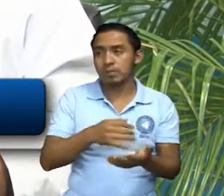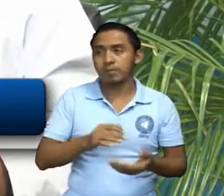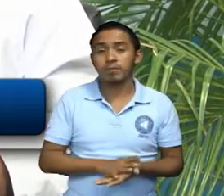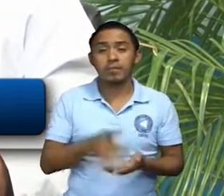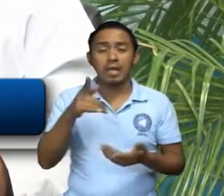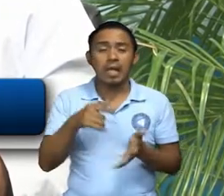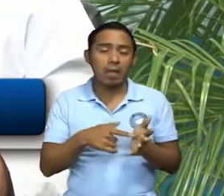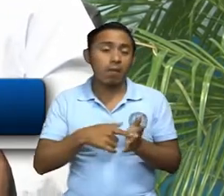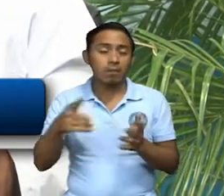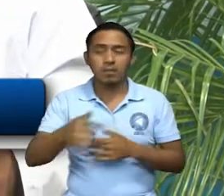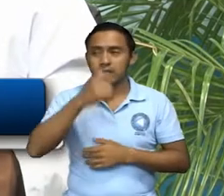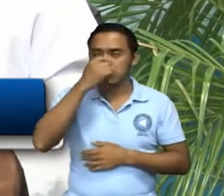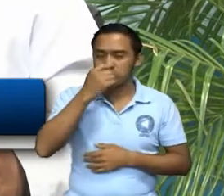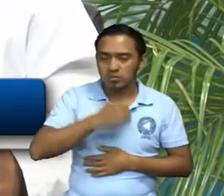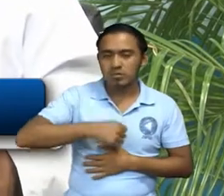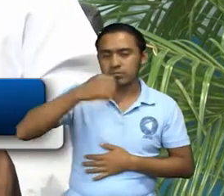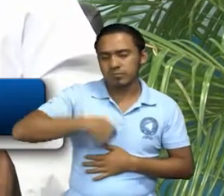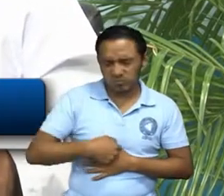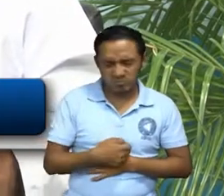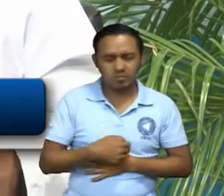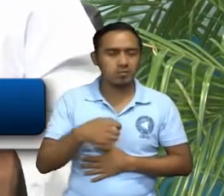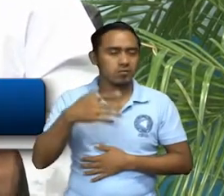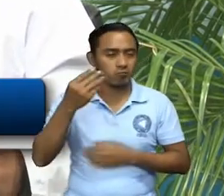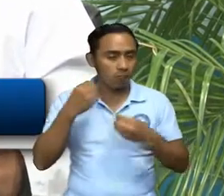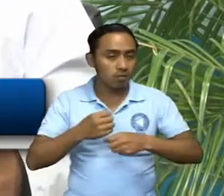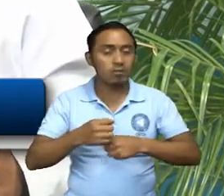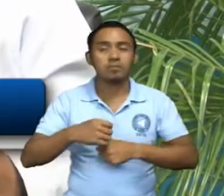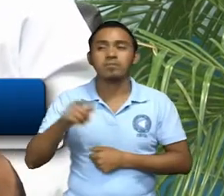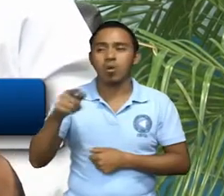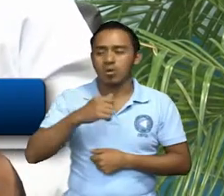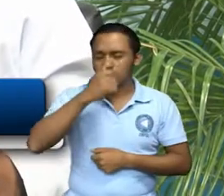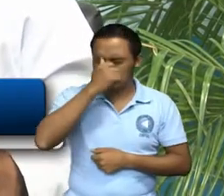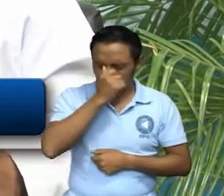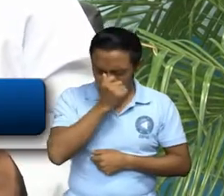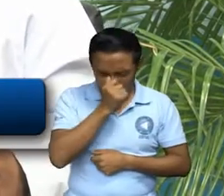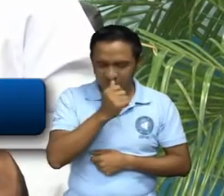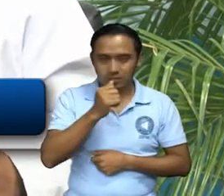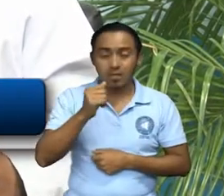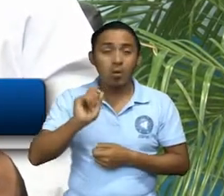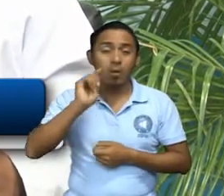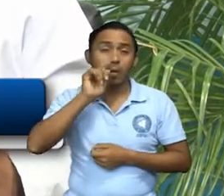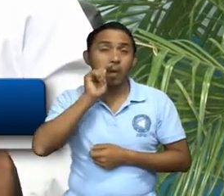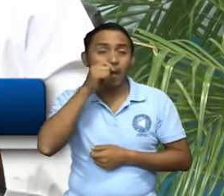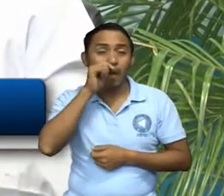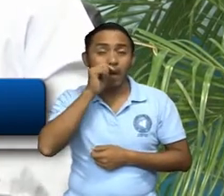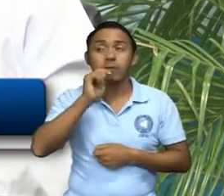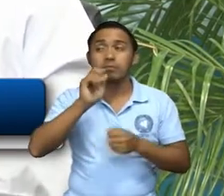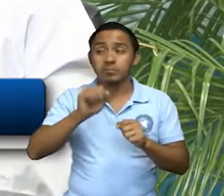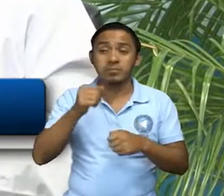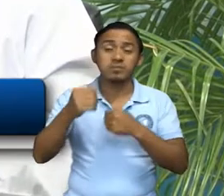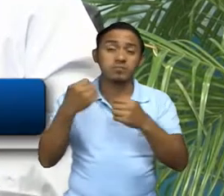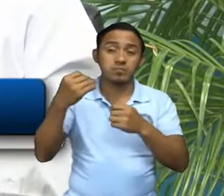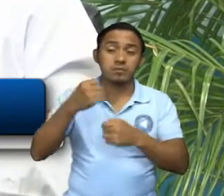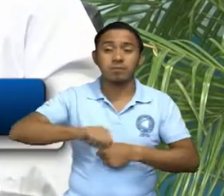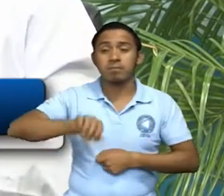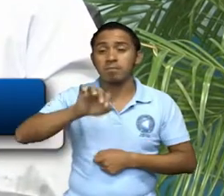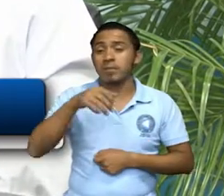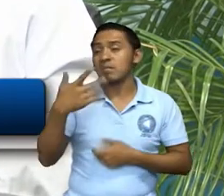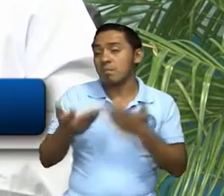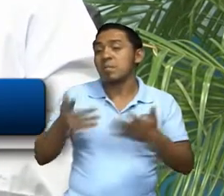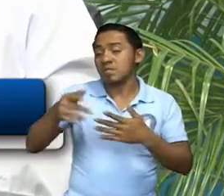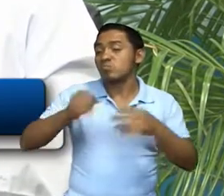muy grave y tú te hurgas la nariz o te suenas mucho la nariz, posiblemente hay un 95% de que te